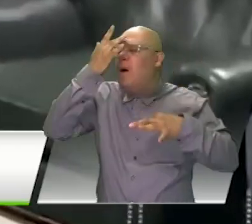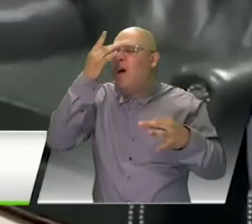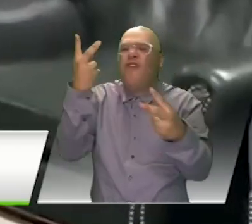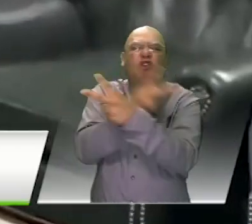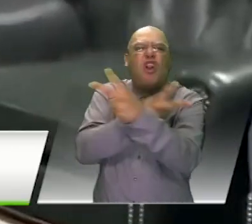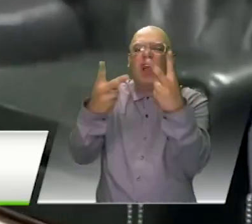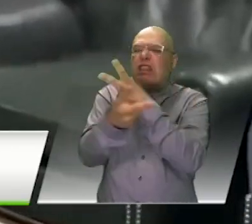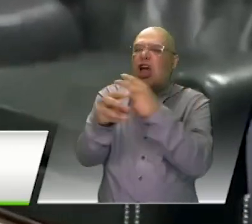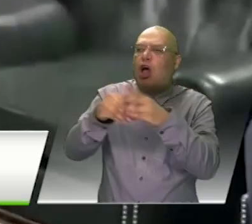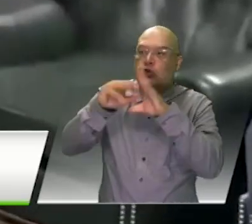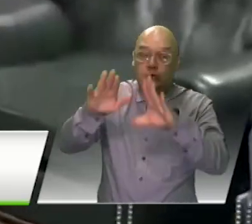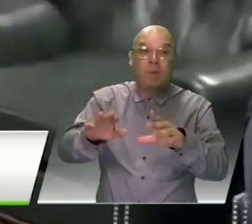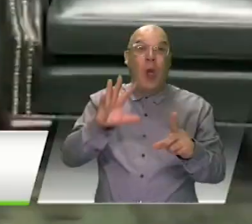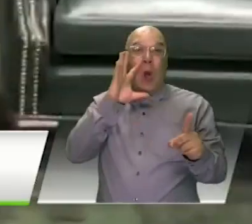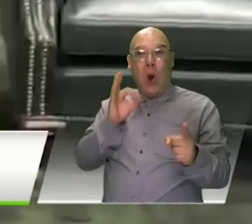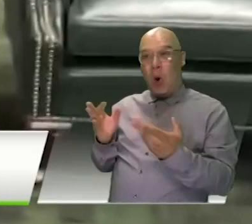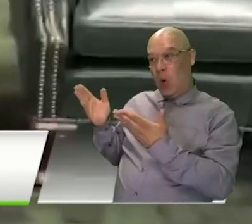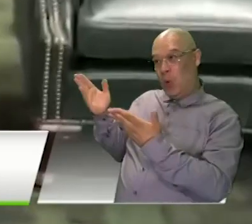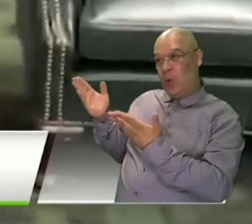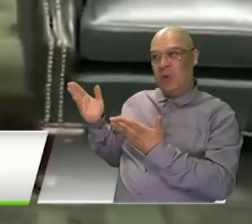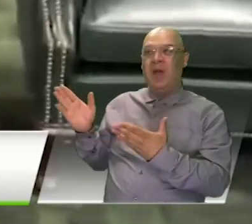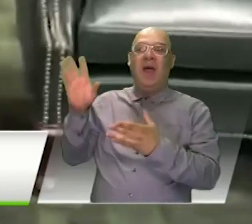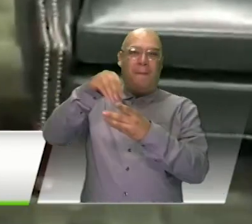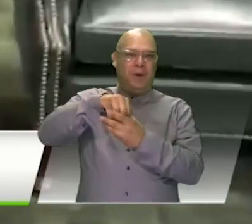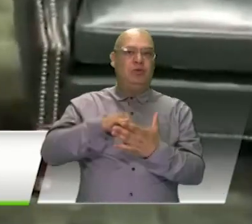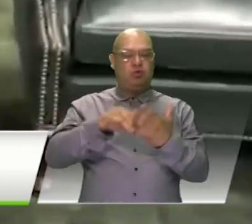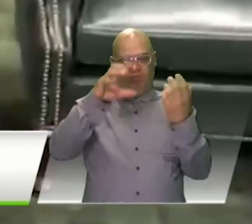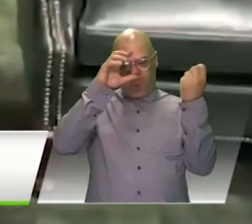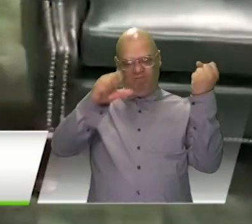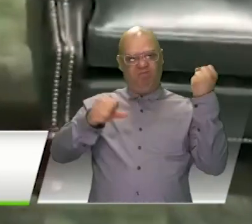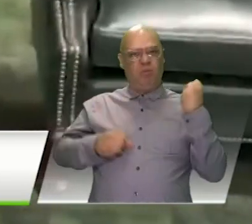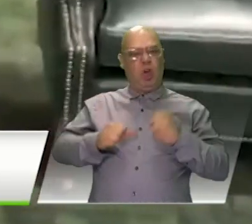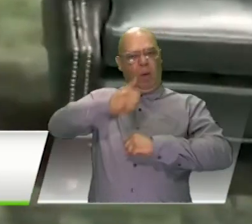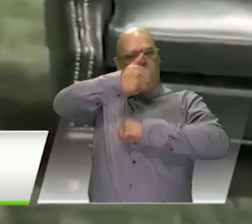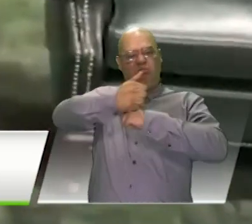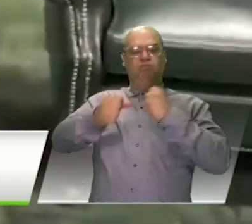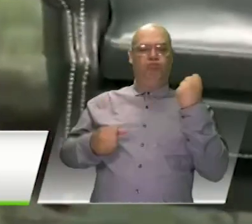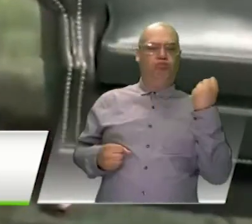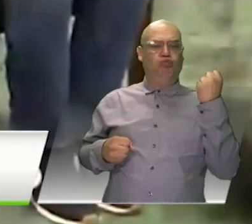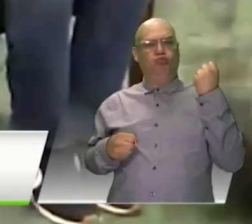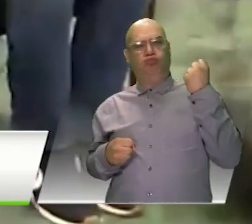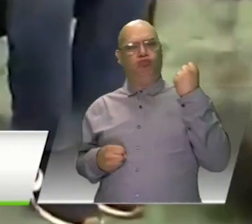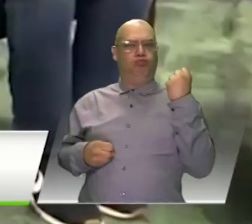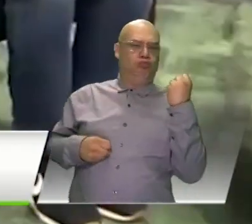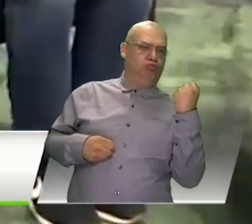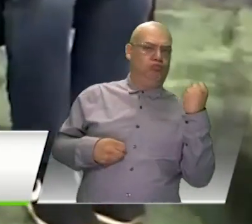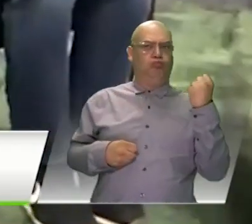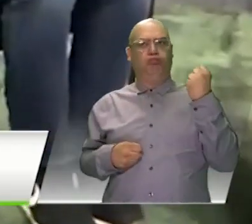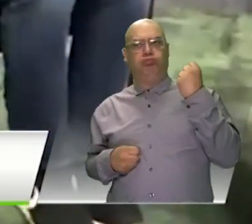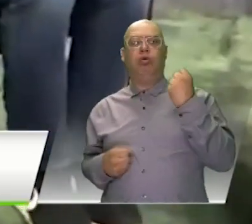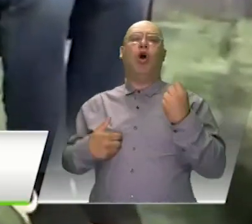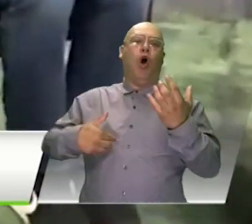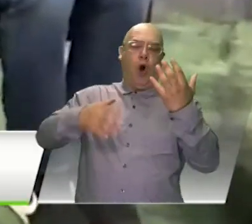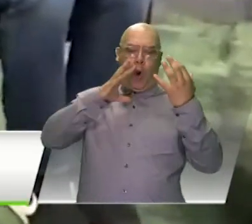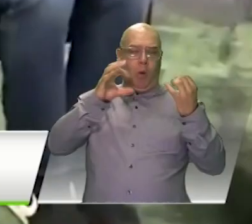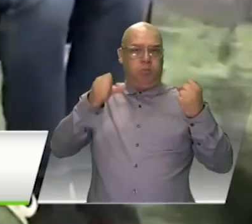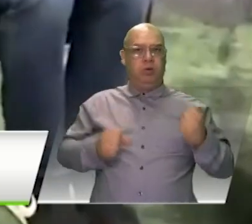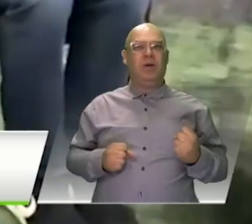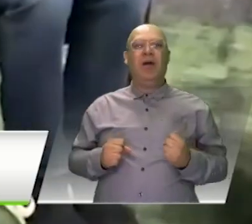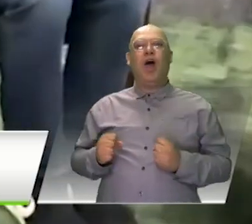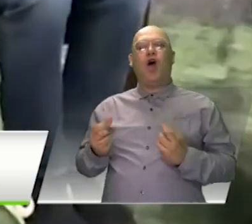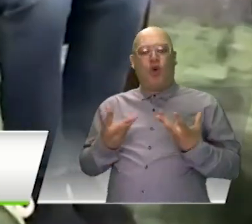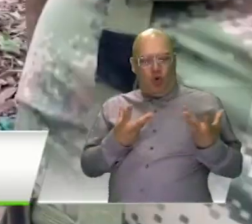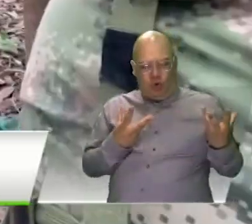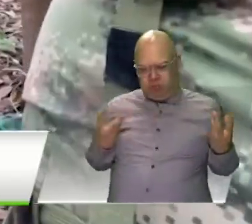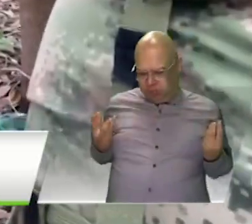En aquella época, Zapateiro ostentaba el grado de capitán y comandaba la Compañía Córdoba, que hacía parte del mencionado batallón. Ese día, dos pelotones,